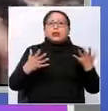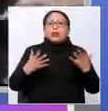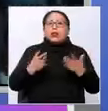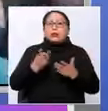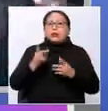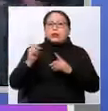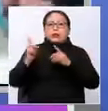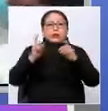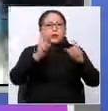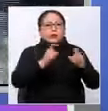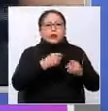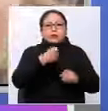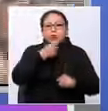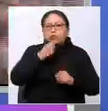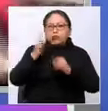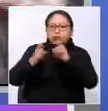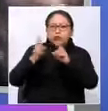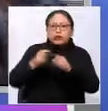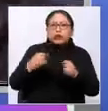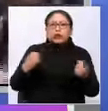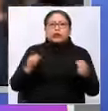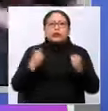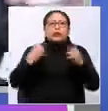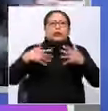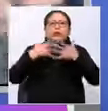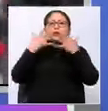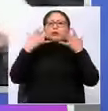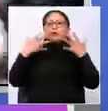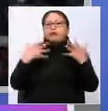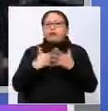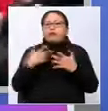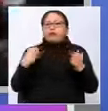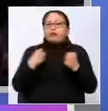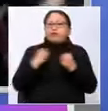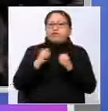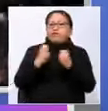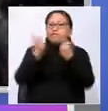algunas preguntas también de la prensa, Carlos Mesa pues ha manifestado eso.